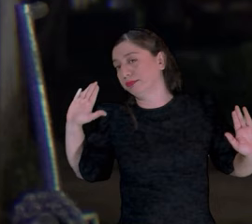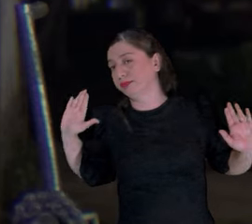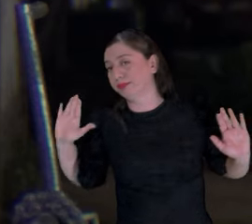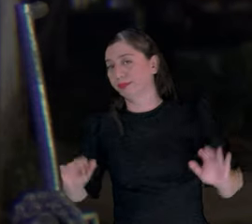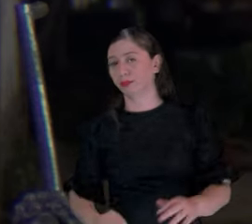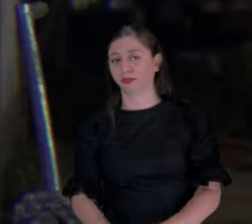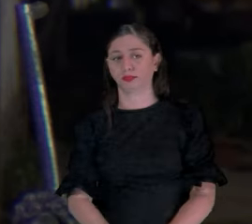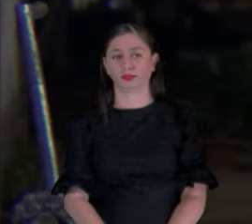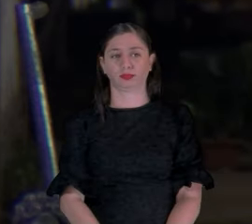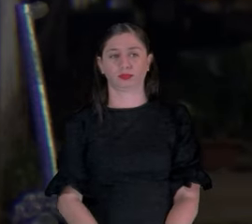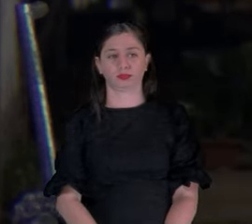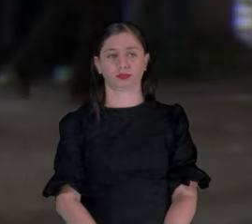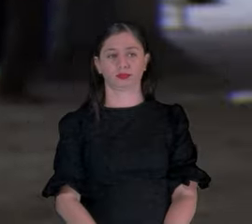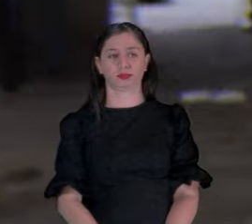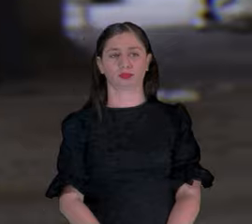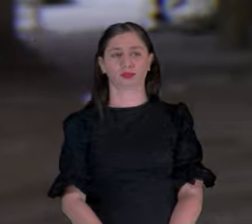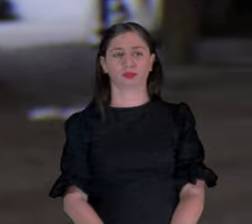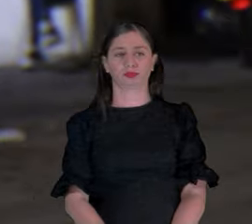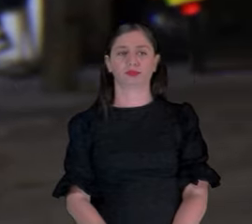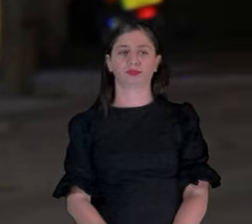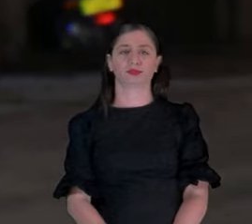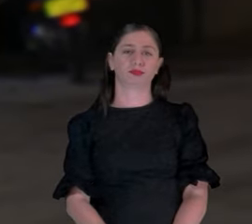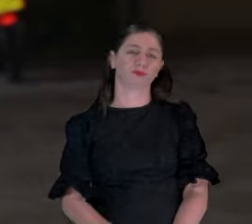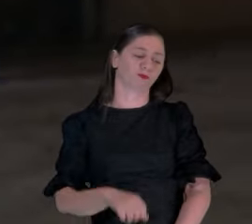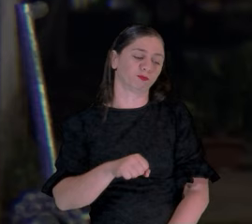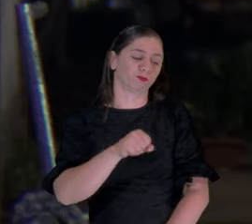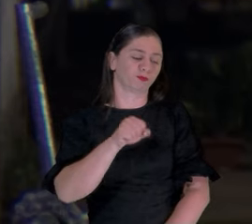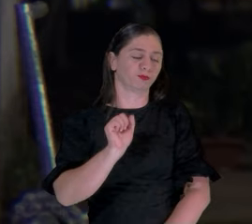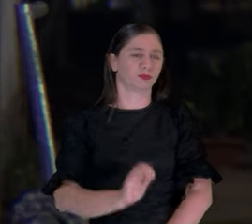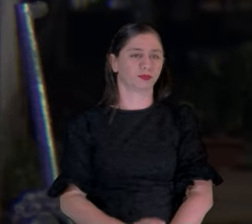Negocio es un negocio menor, usted sabe, ¿no? Todo bien.